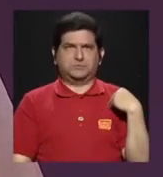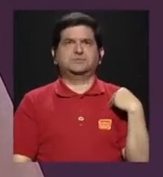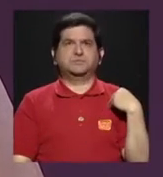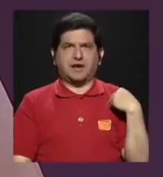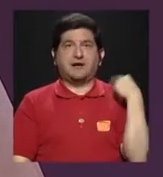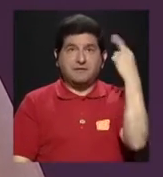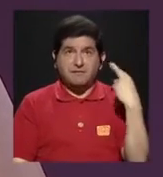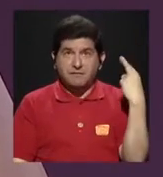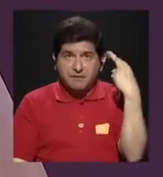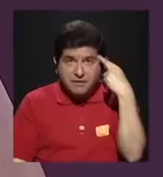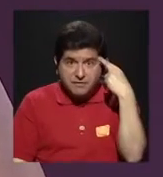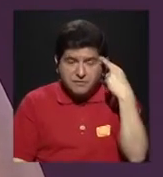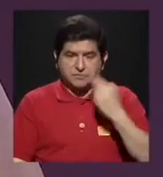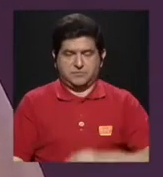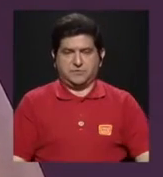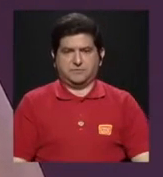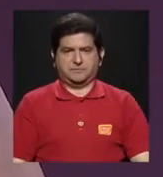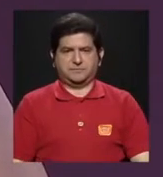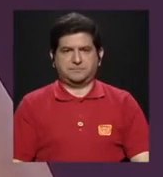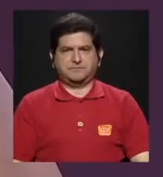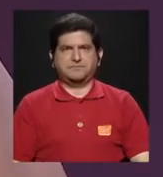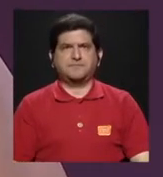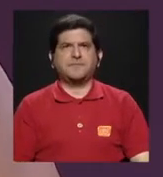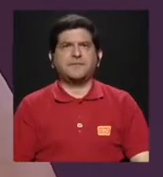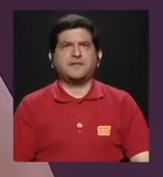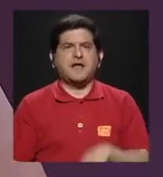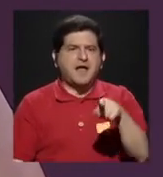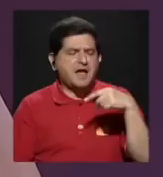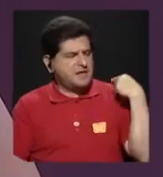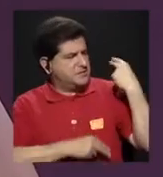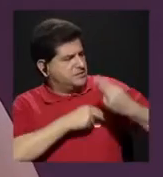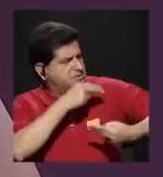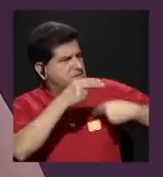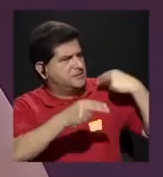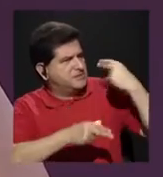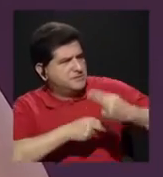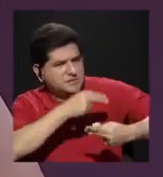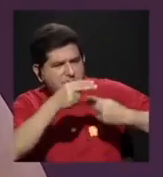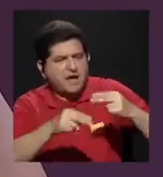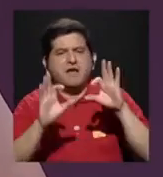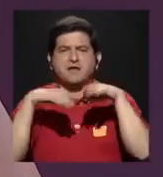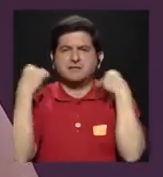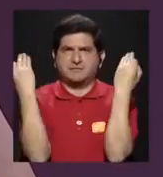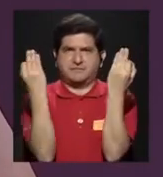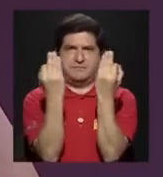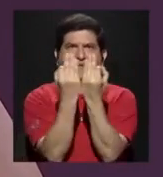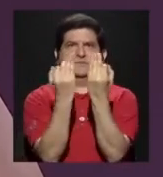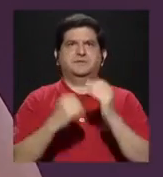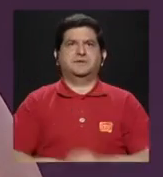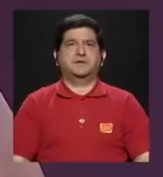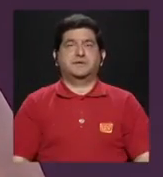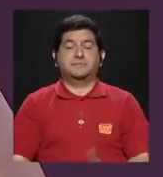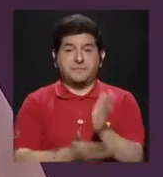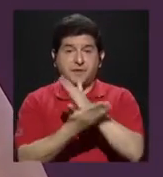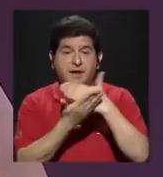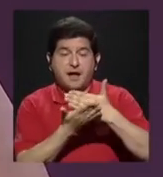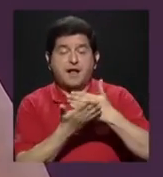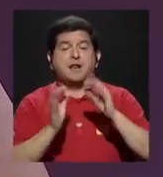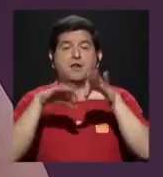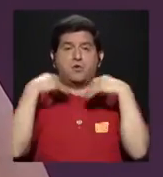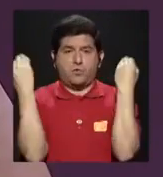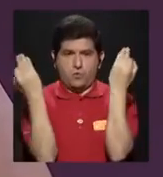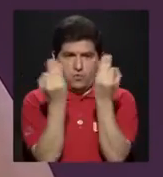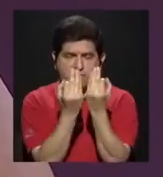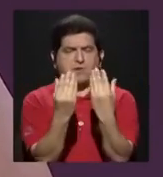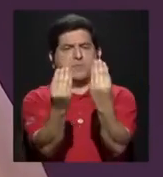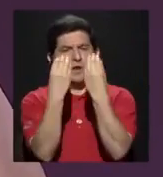nos gusta porque es algo que nos han heredado nuestra familia, ¿verdad? Es algo que nuestra familia nos